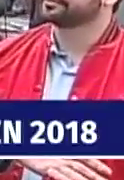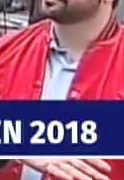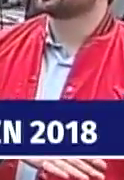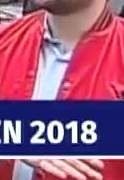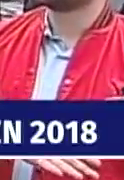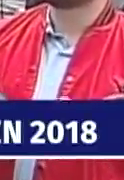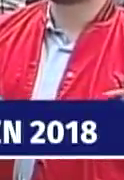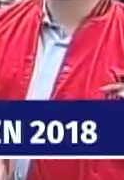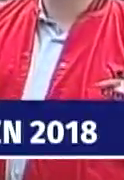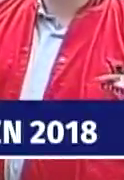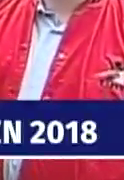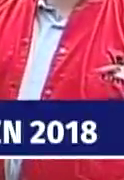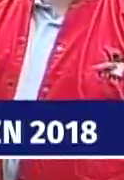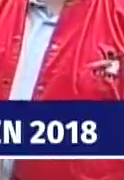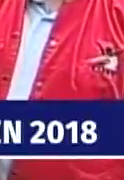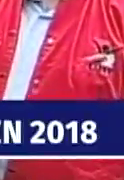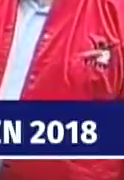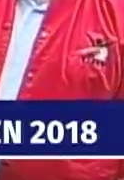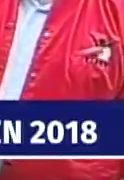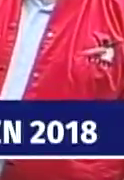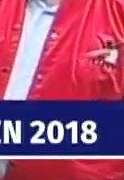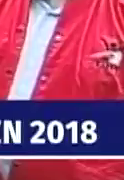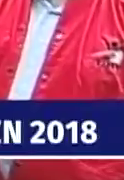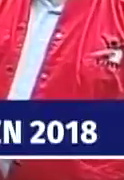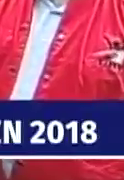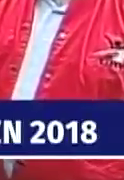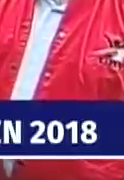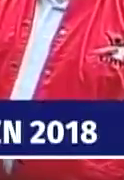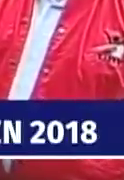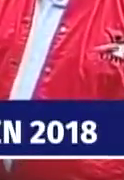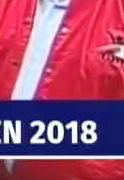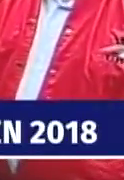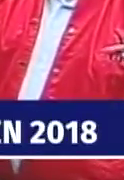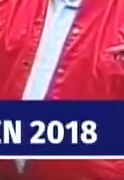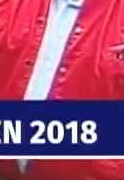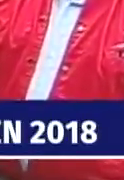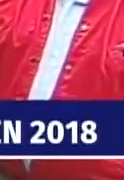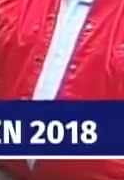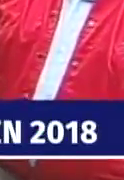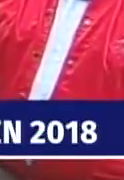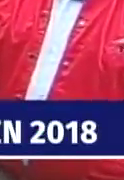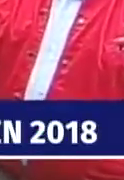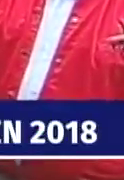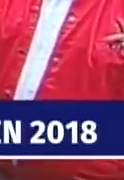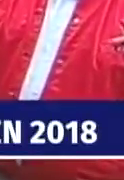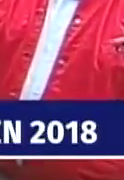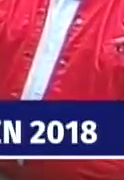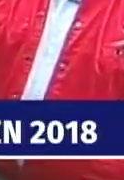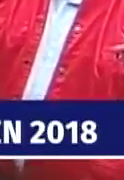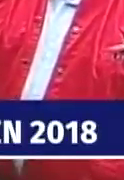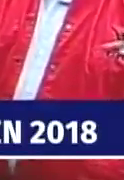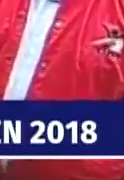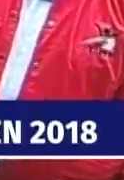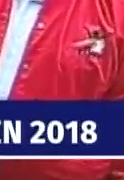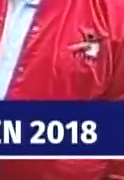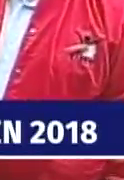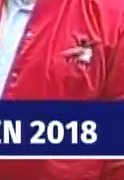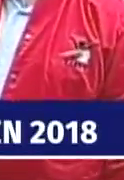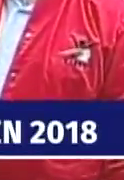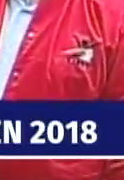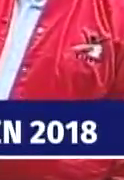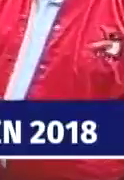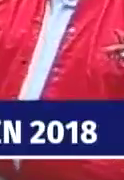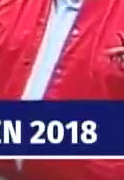estratégicas en el área literaria. Es importante también destacar que esta actividad se desarrolla con el